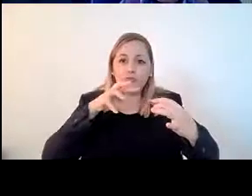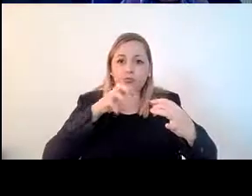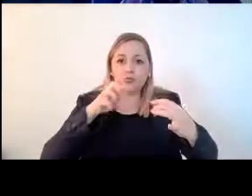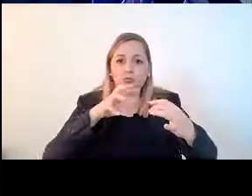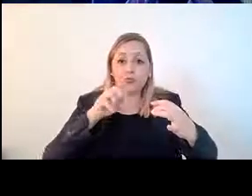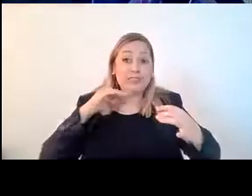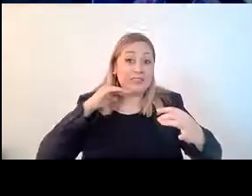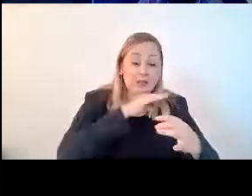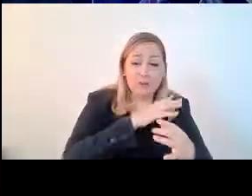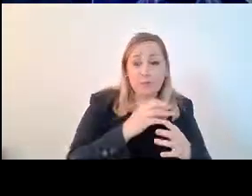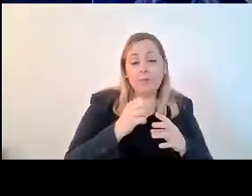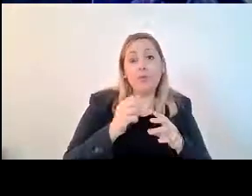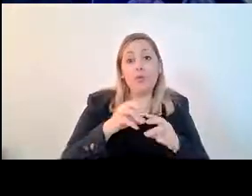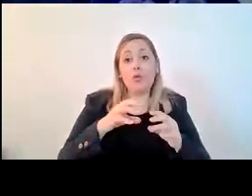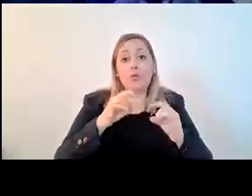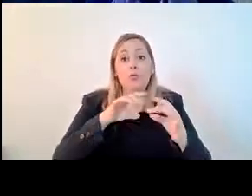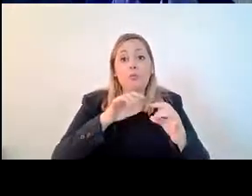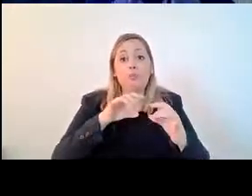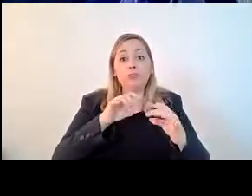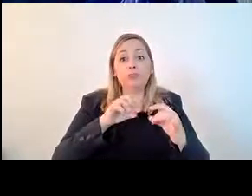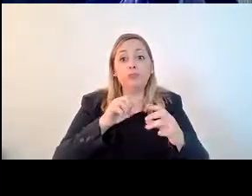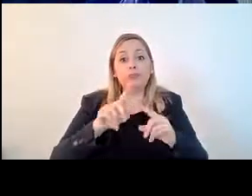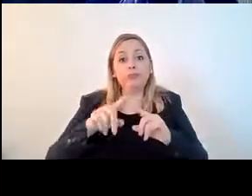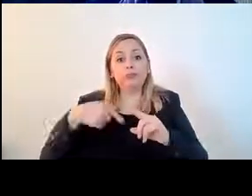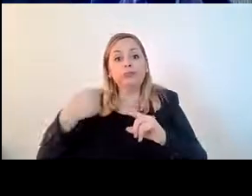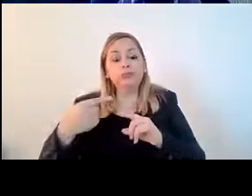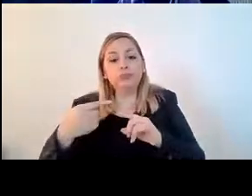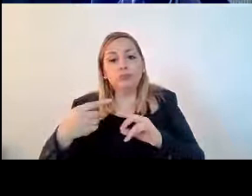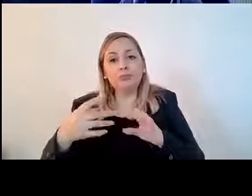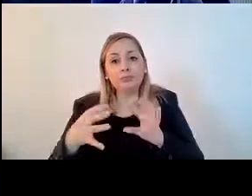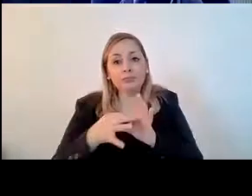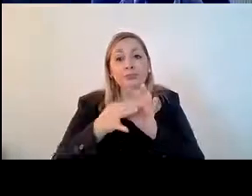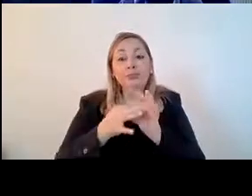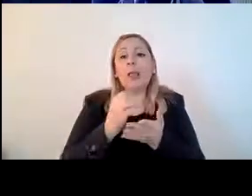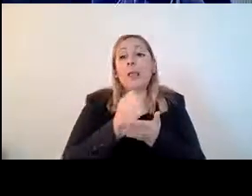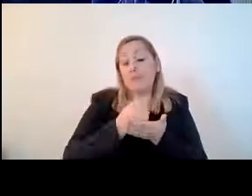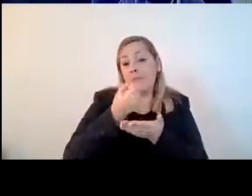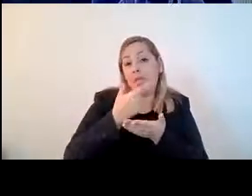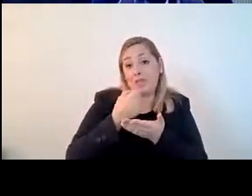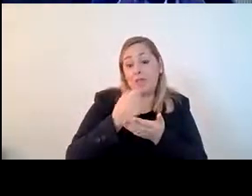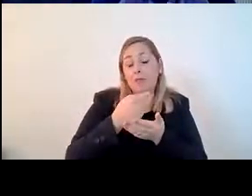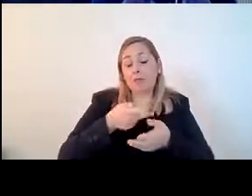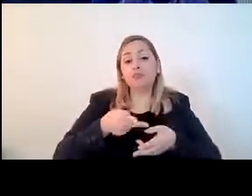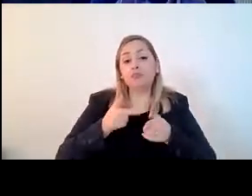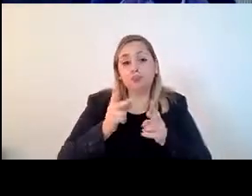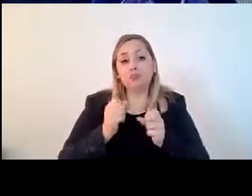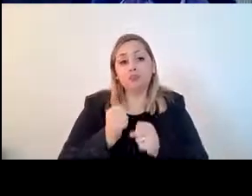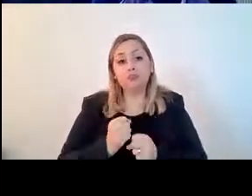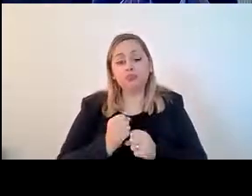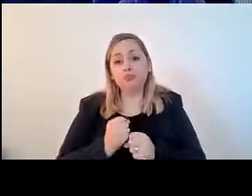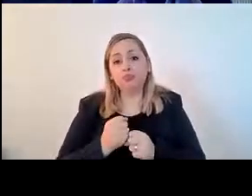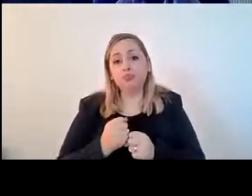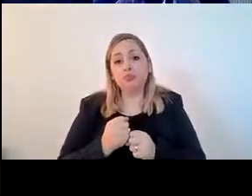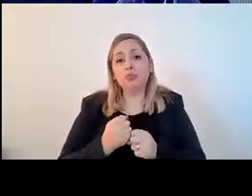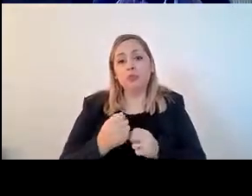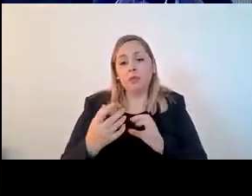muy rápidamente y deja desposeído del neurotransmisor. Entonces los medicamentos en general funcionan en términos